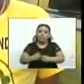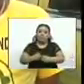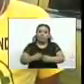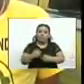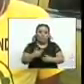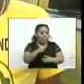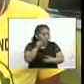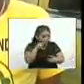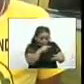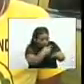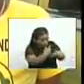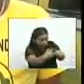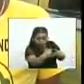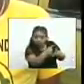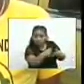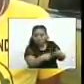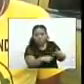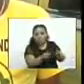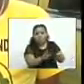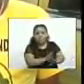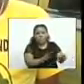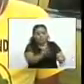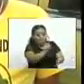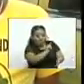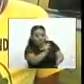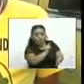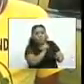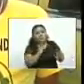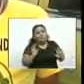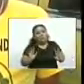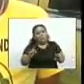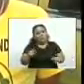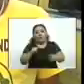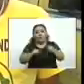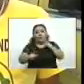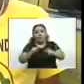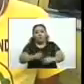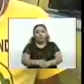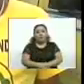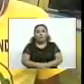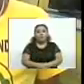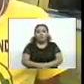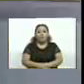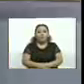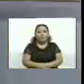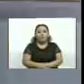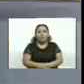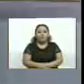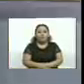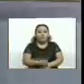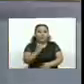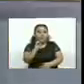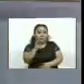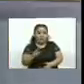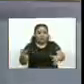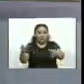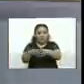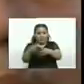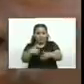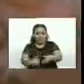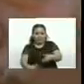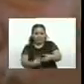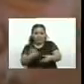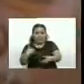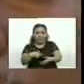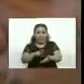aquel producto que no sea autorizado por las autoridades correspondientes. Según comandos de salvamento en